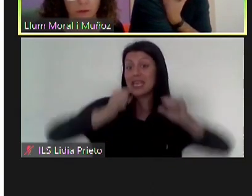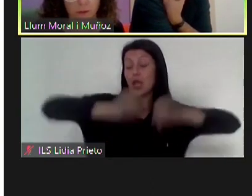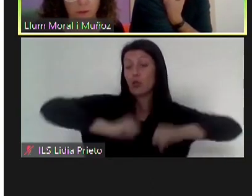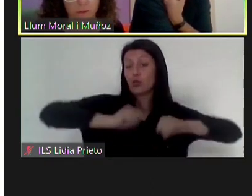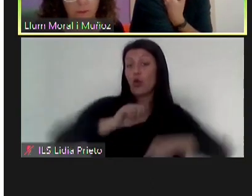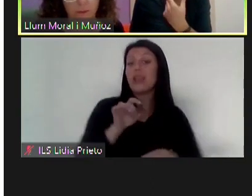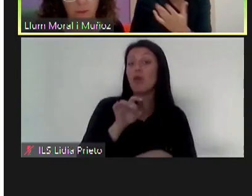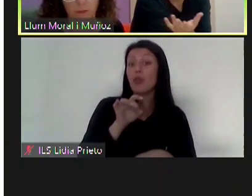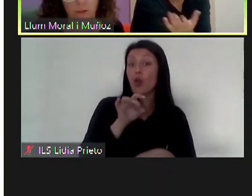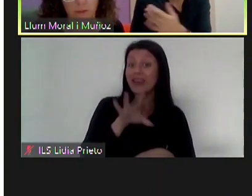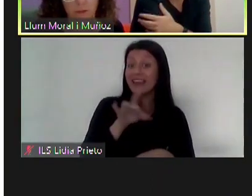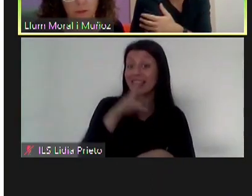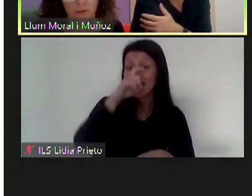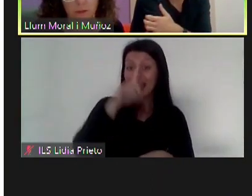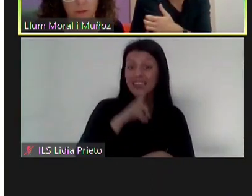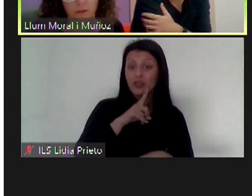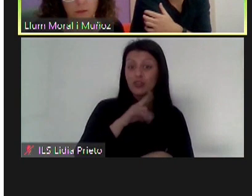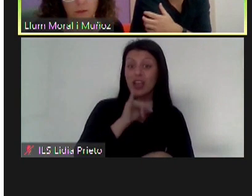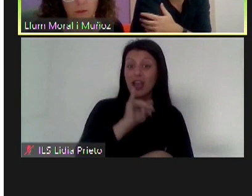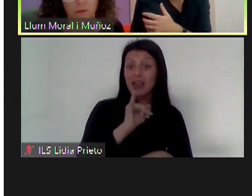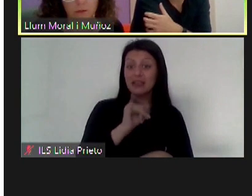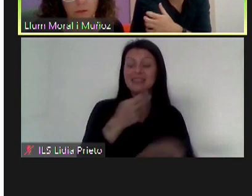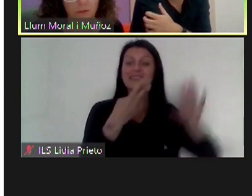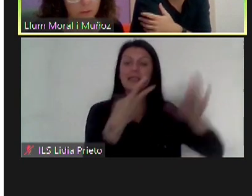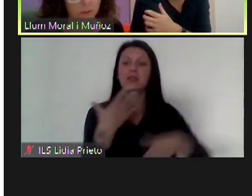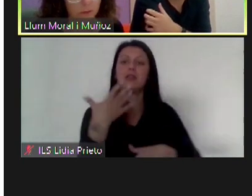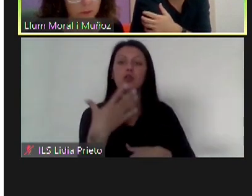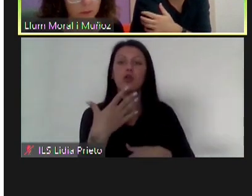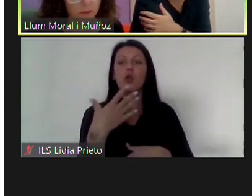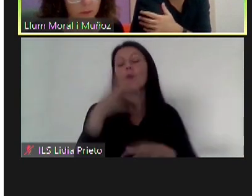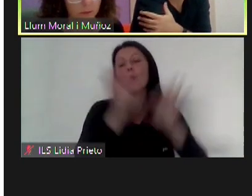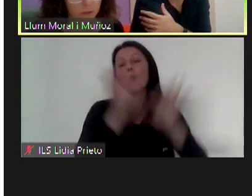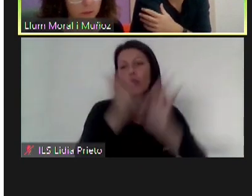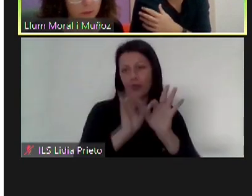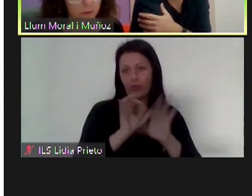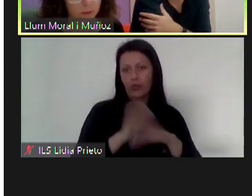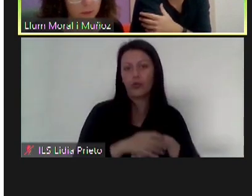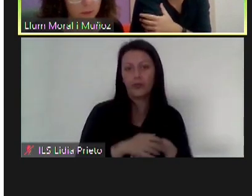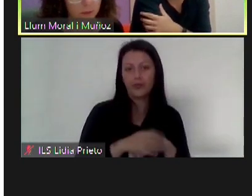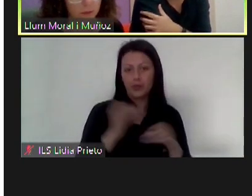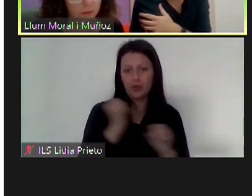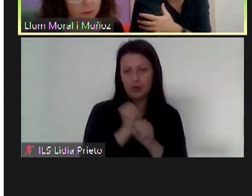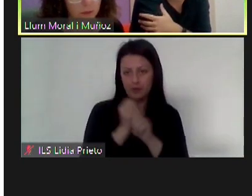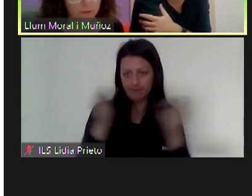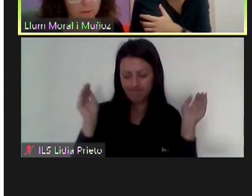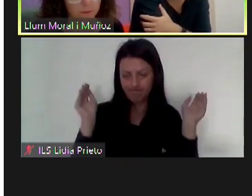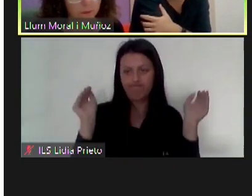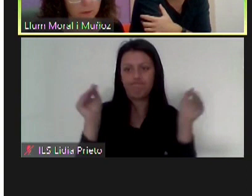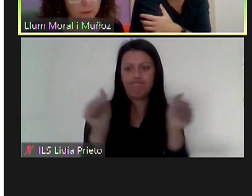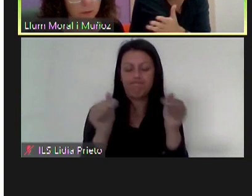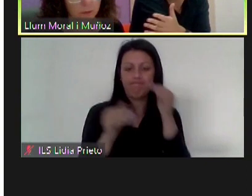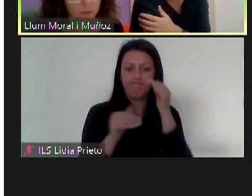más se produce, por eso tenemos que también trabajar en la atención temprana y en la detección precoz